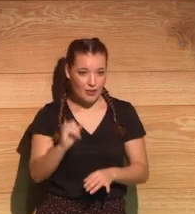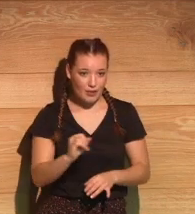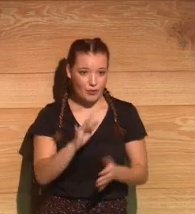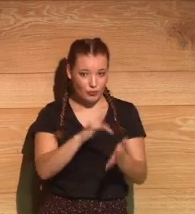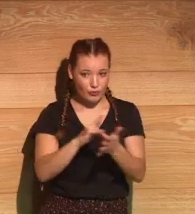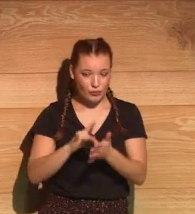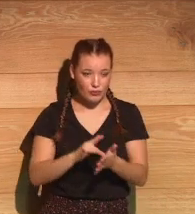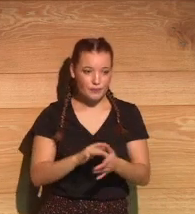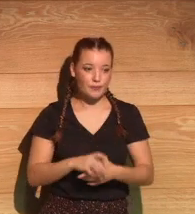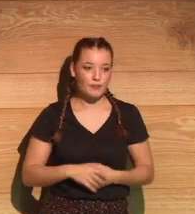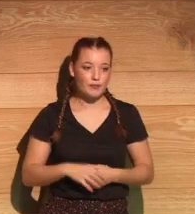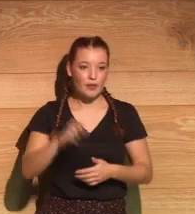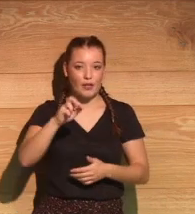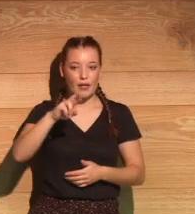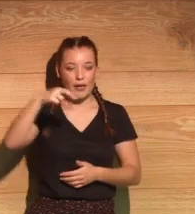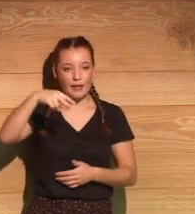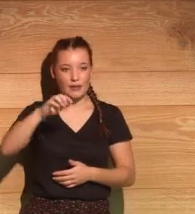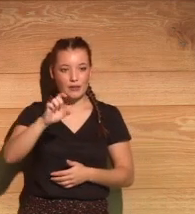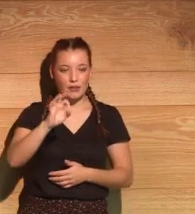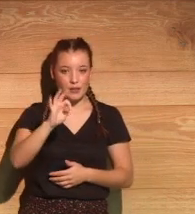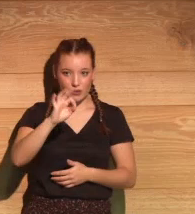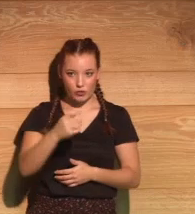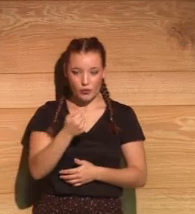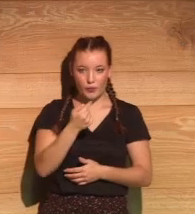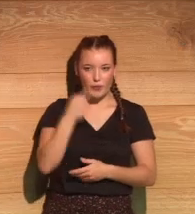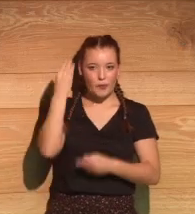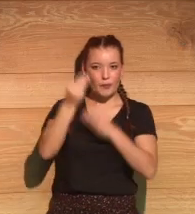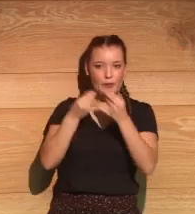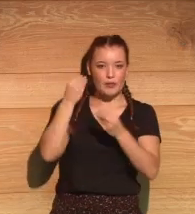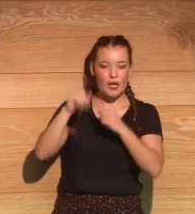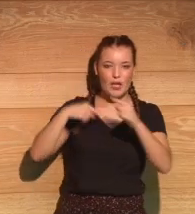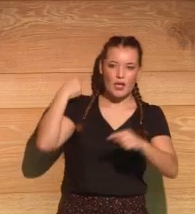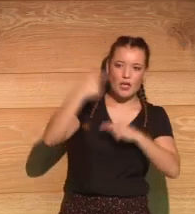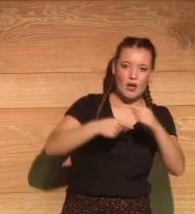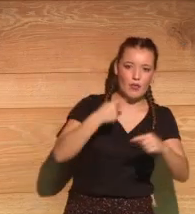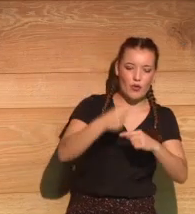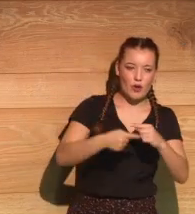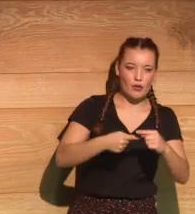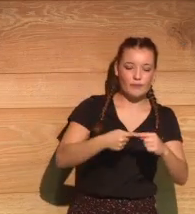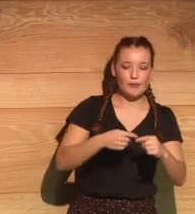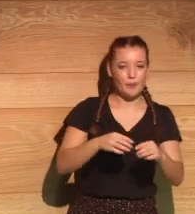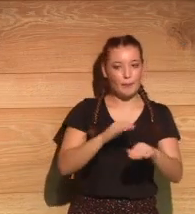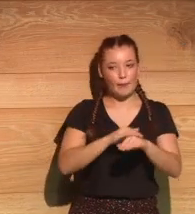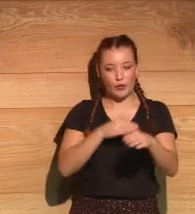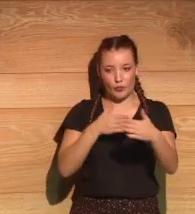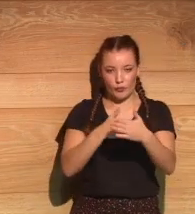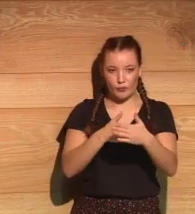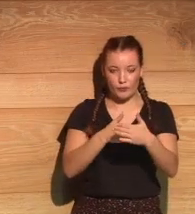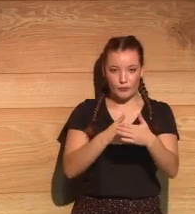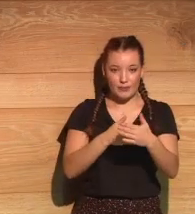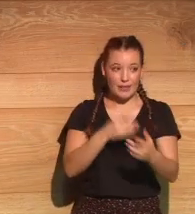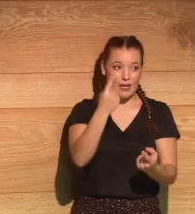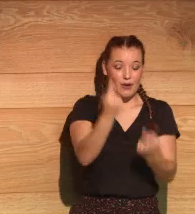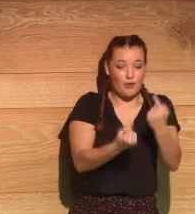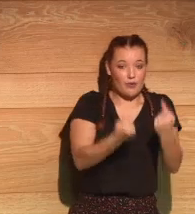Ernesto, no sé si consideras pertinente eso, hacernos responsables unas generaciones a otras de... A veces, perdón que interrumpa, a veces es que todo es